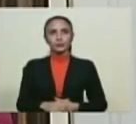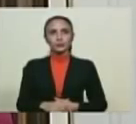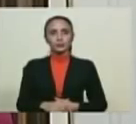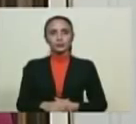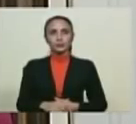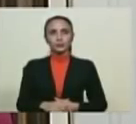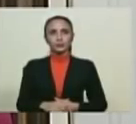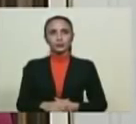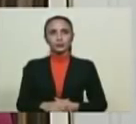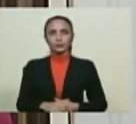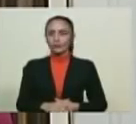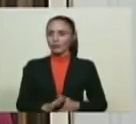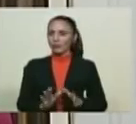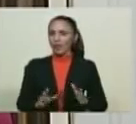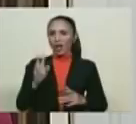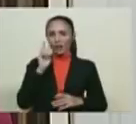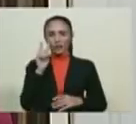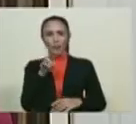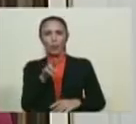una manera descarada